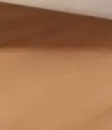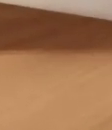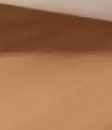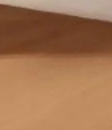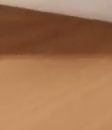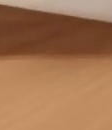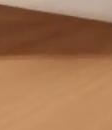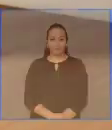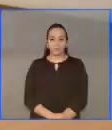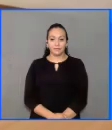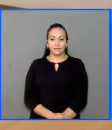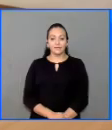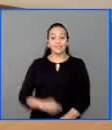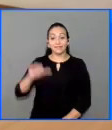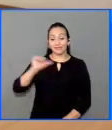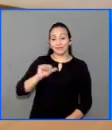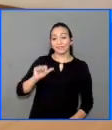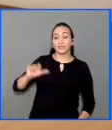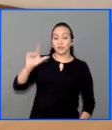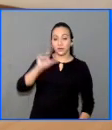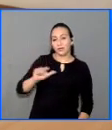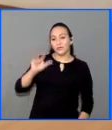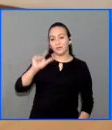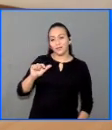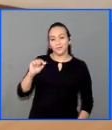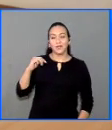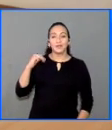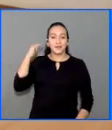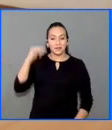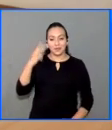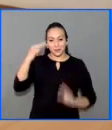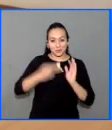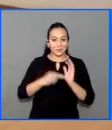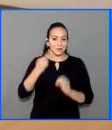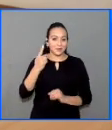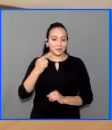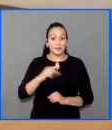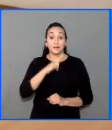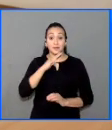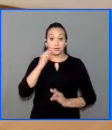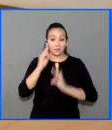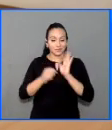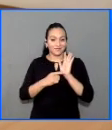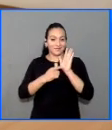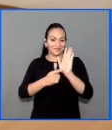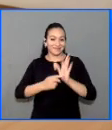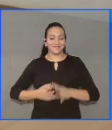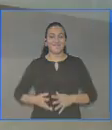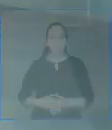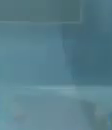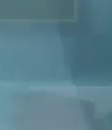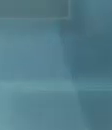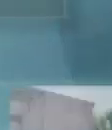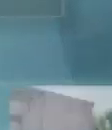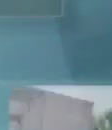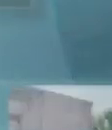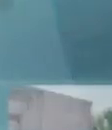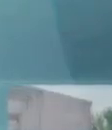es lunes 17 de marzo de 2025 y estas son las noticias.